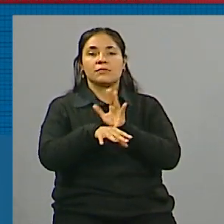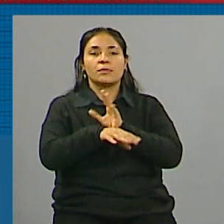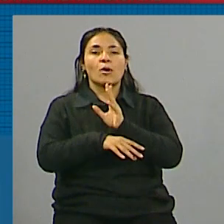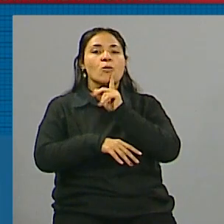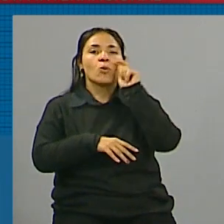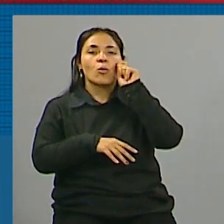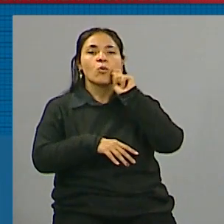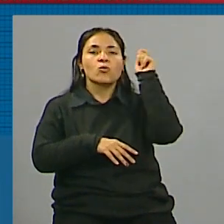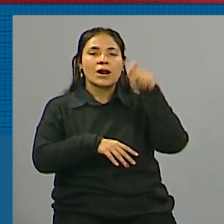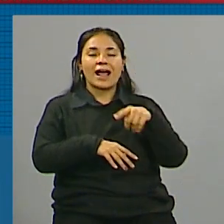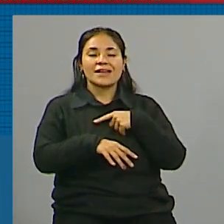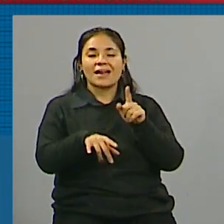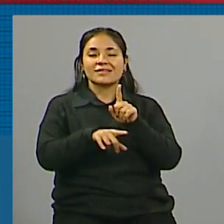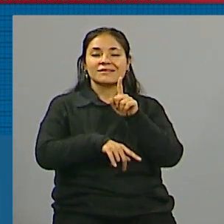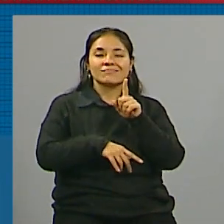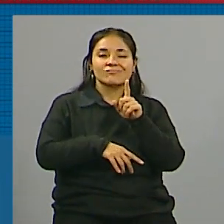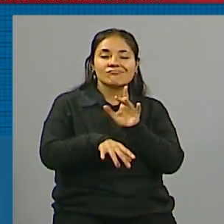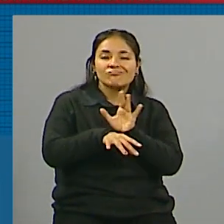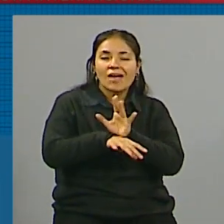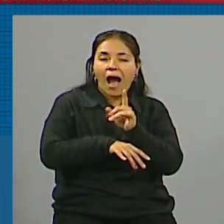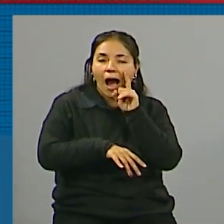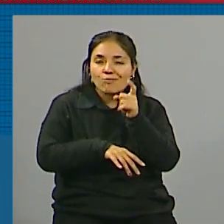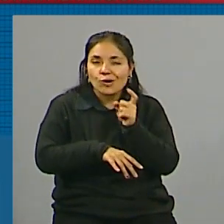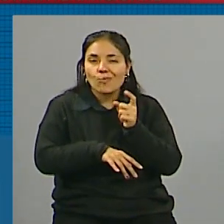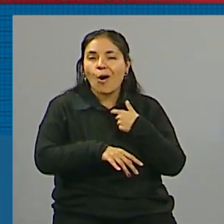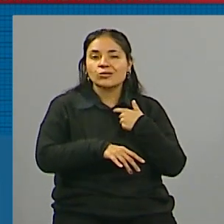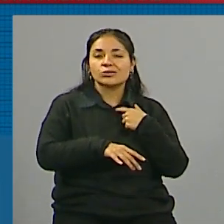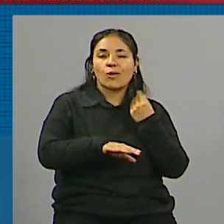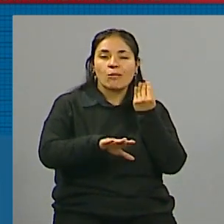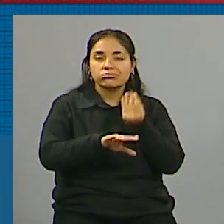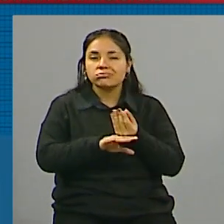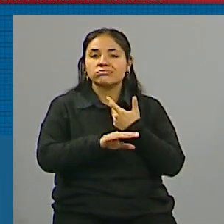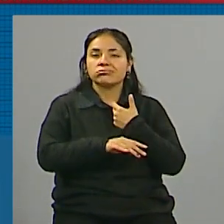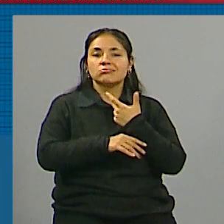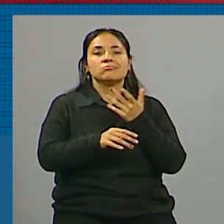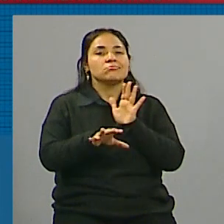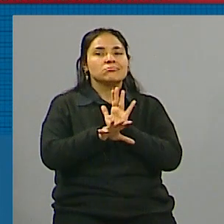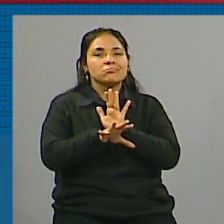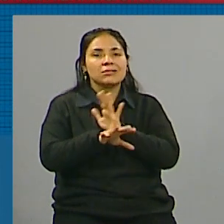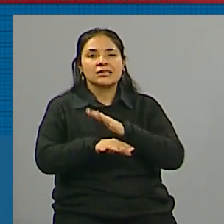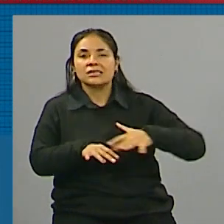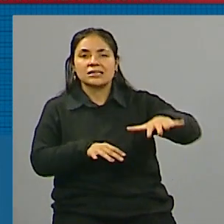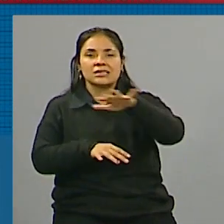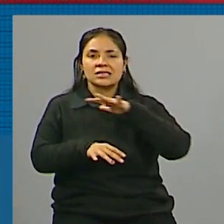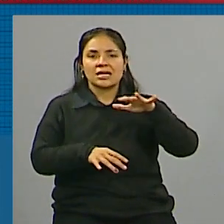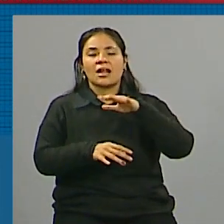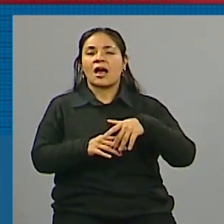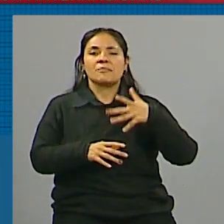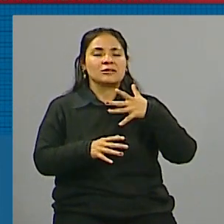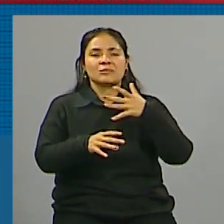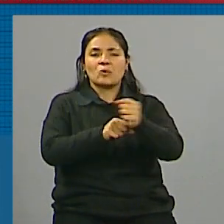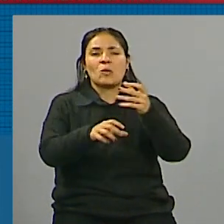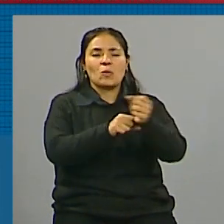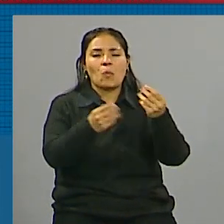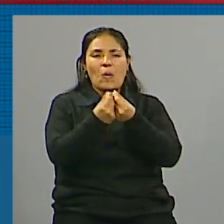Ucrania como una provocación, en el sentido de que entendían de que ahí se habían dado situaciones y se habían dado crímenes de guerra. Bueno,